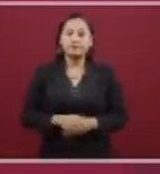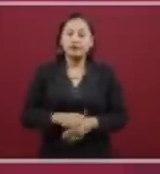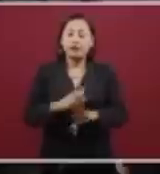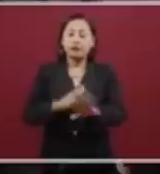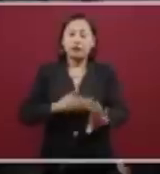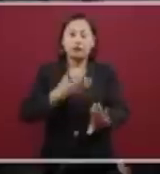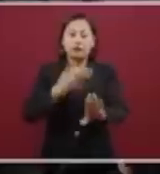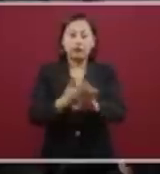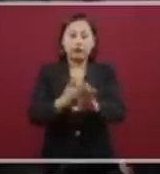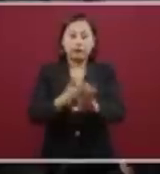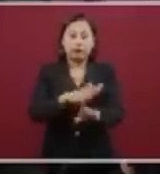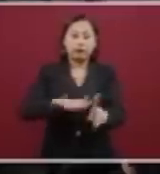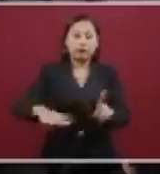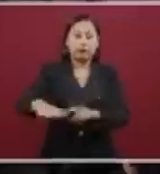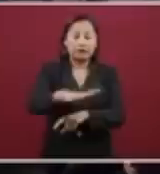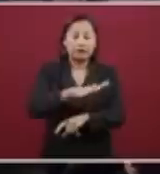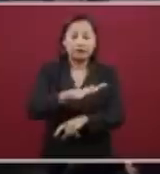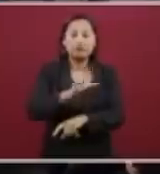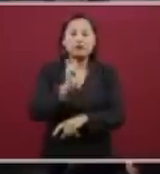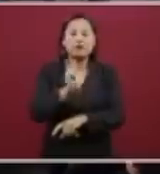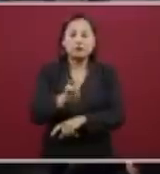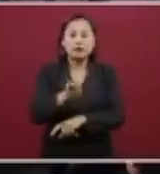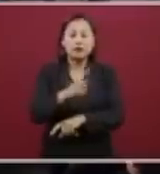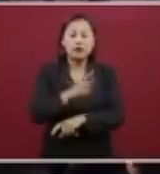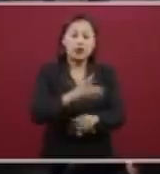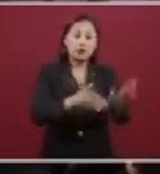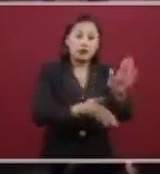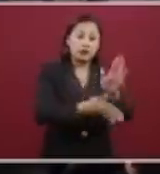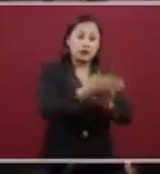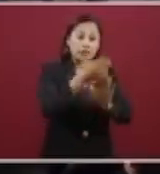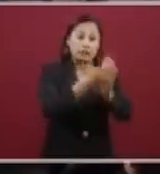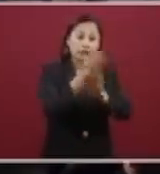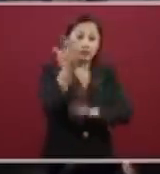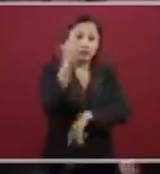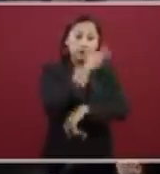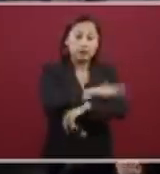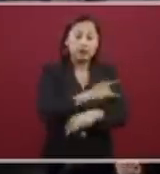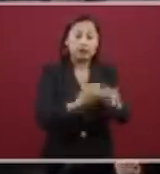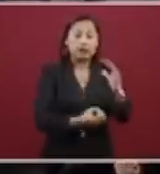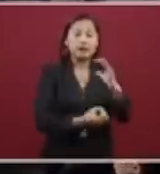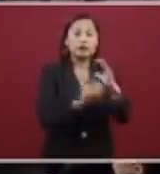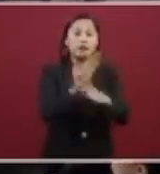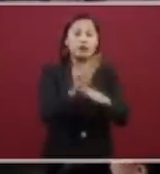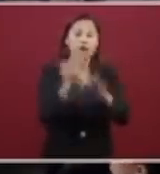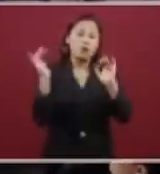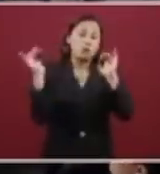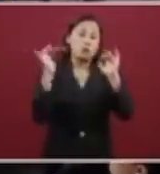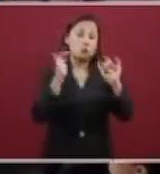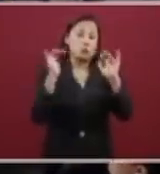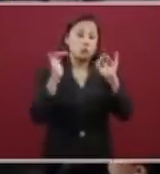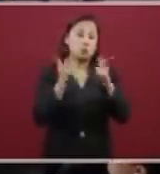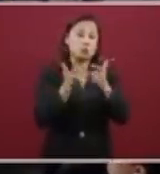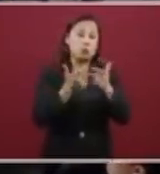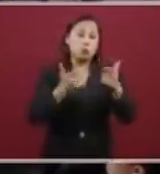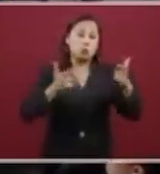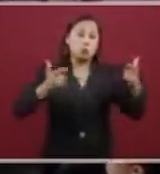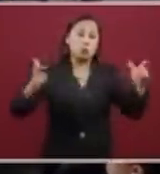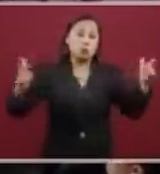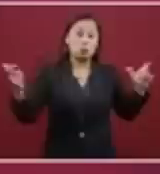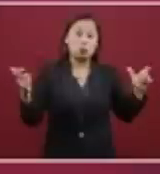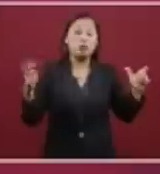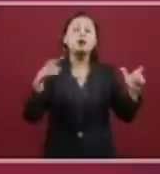las estimaciones indicaban que el nuevo aeropuerto iba a generar un crecimiento urbano acelerado y una sobrepoblación